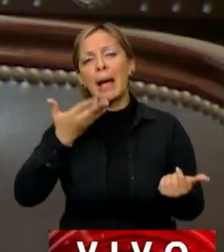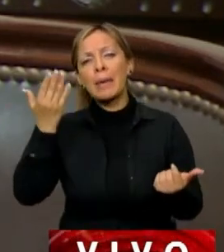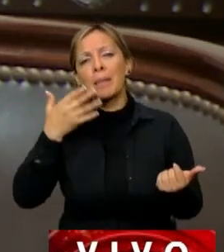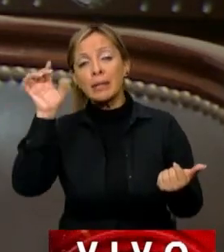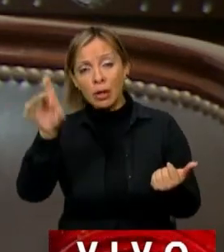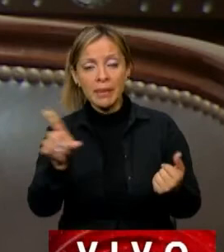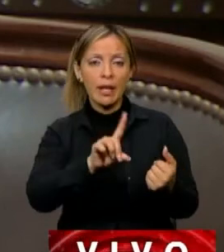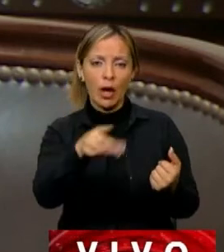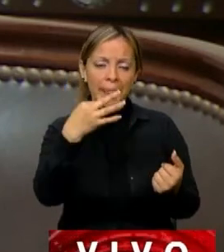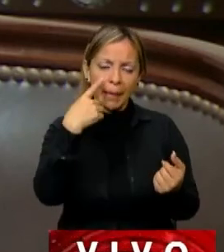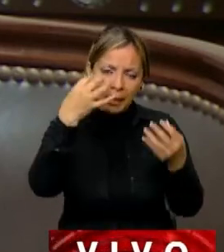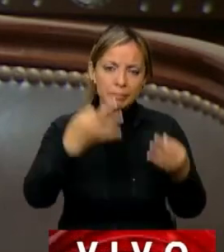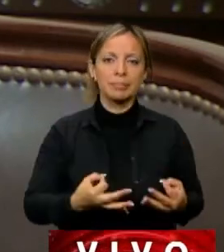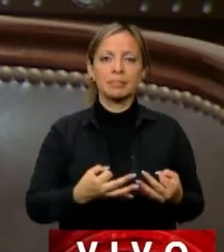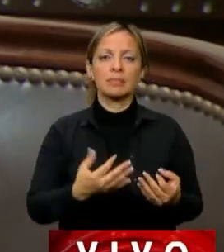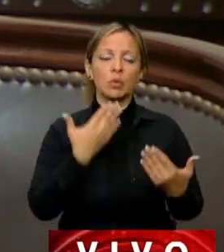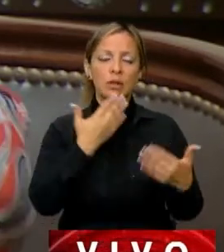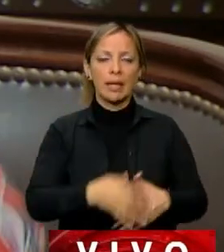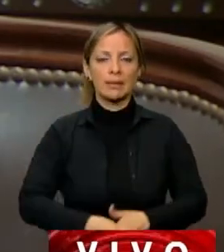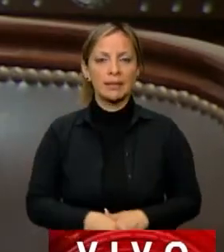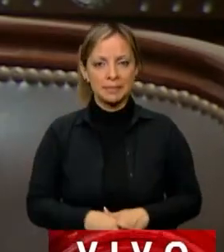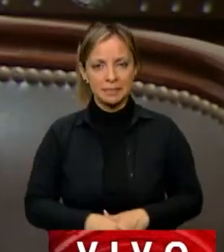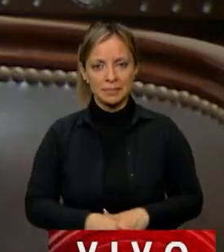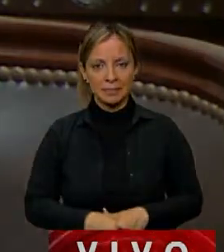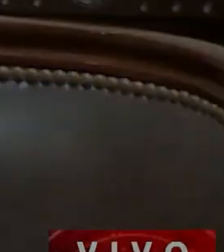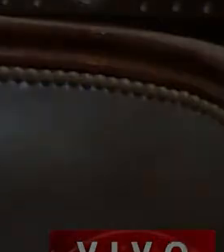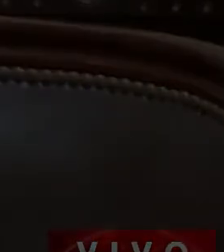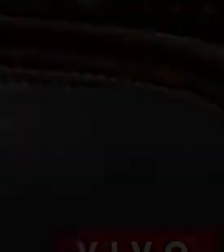Esperemos que así lo hagan. Muchas gracias. Gracias, diputada.